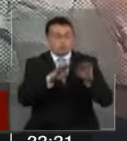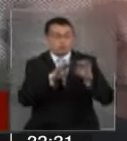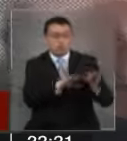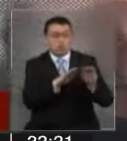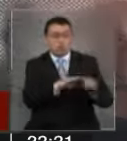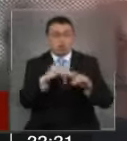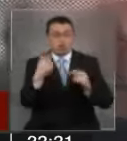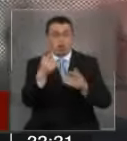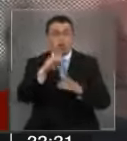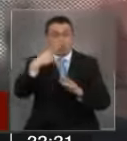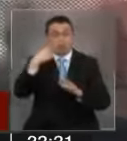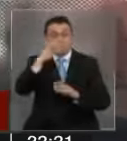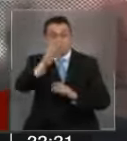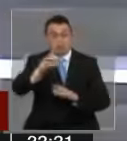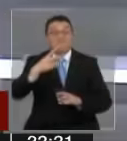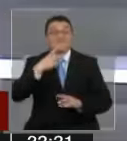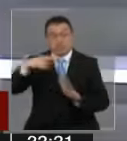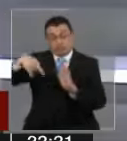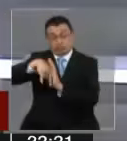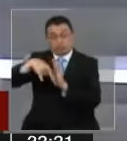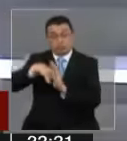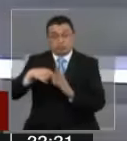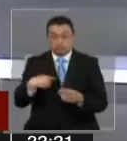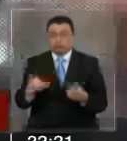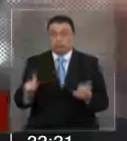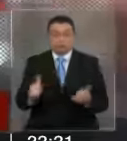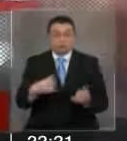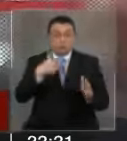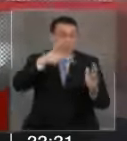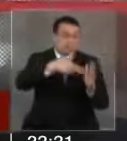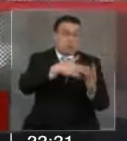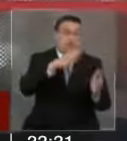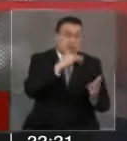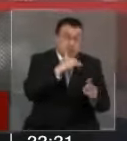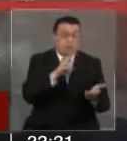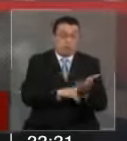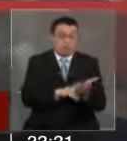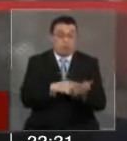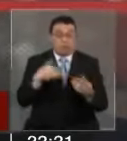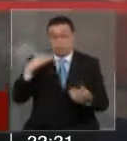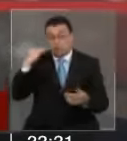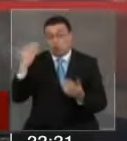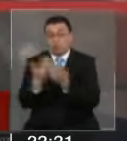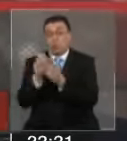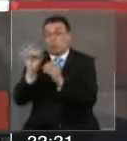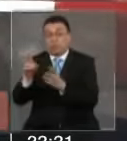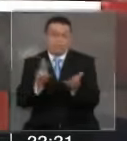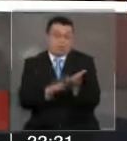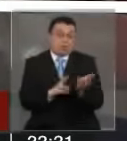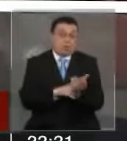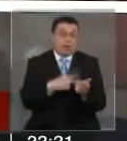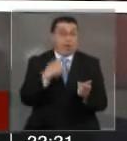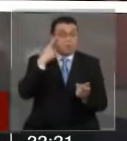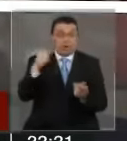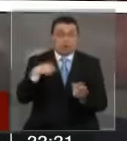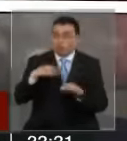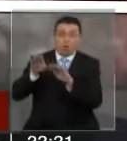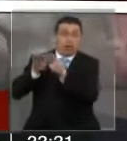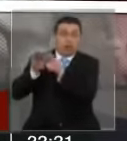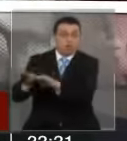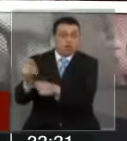sea, muchos chilotes dicen hoy, sí, efectivamente tengo problemas de desabastecimiento, sí, efectivamente mis niños no están yendo a clases, pero yo estoy con el